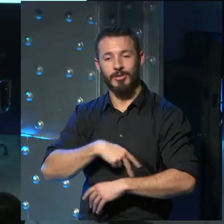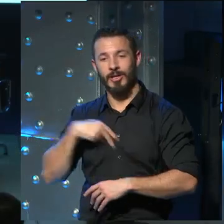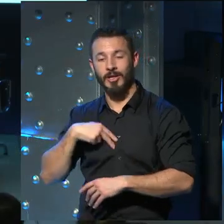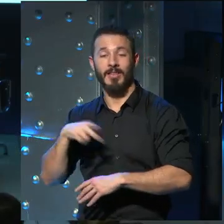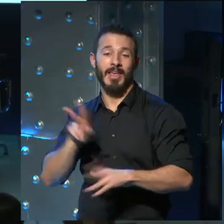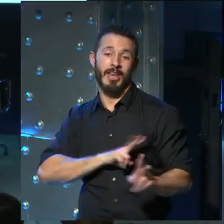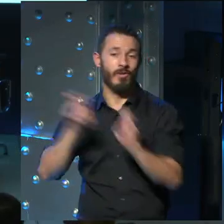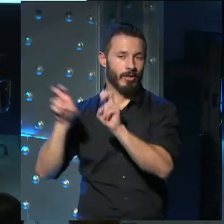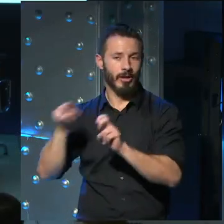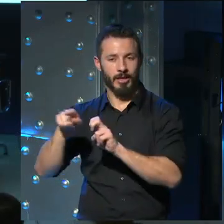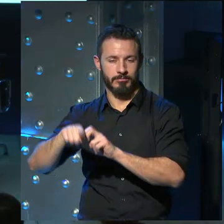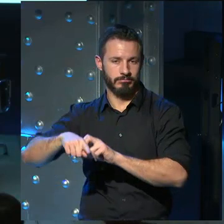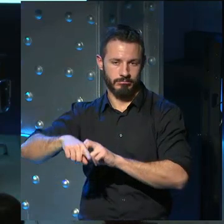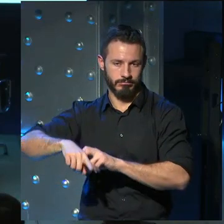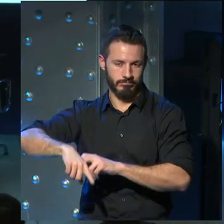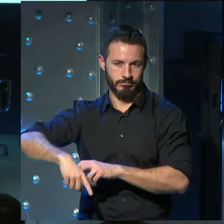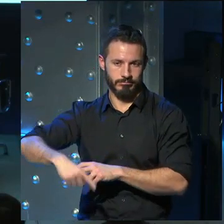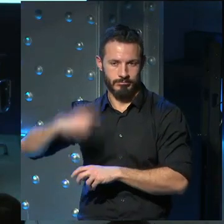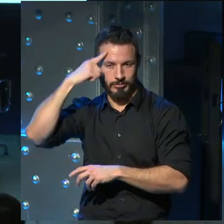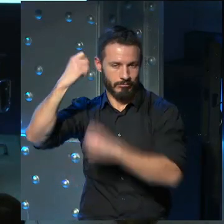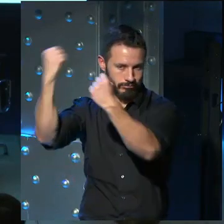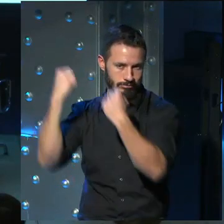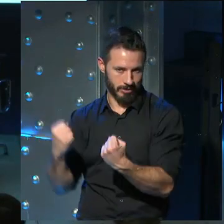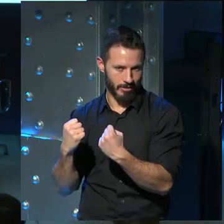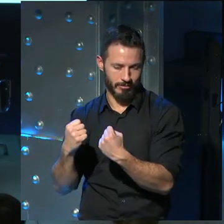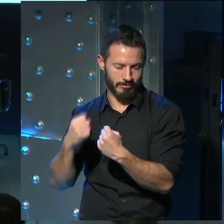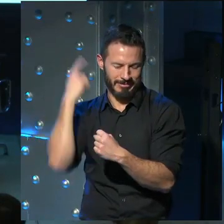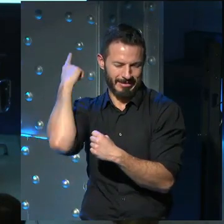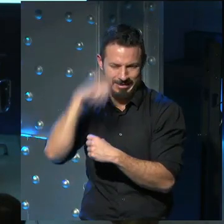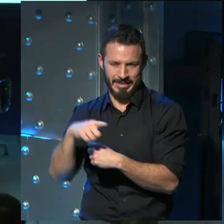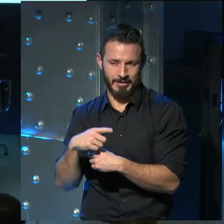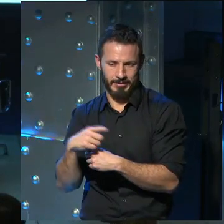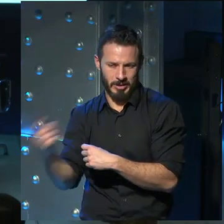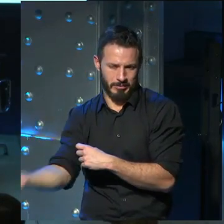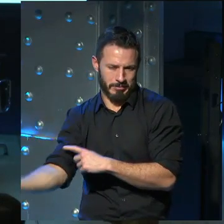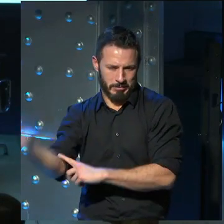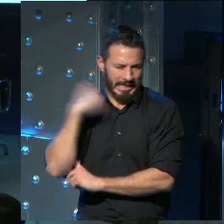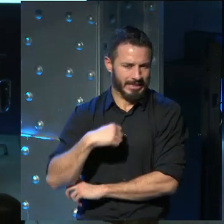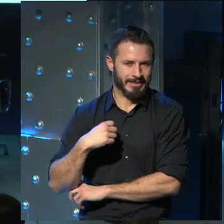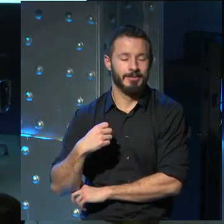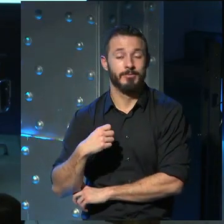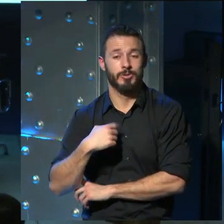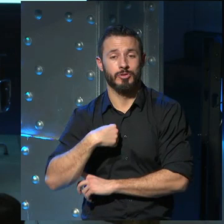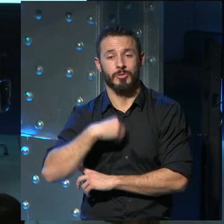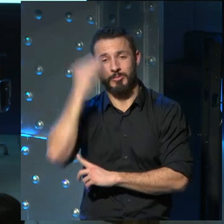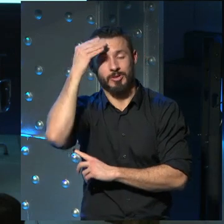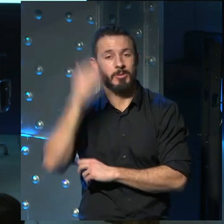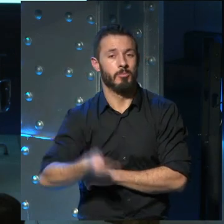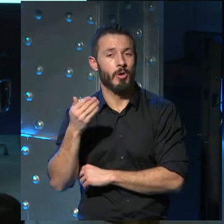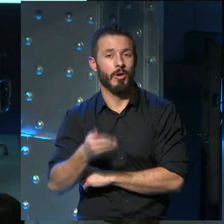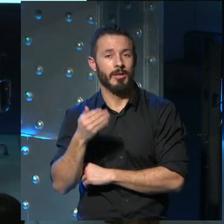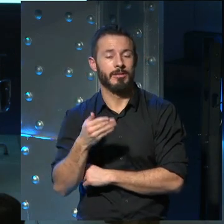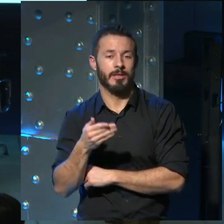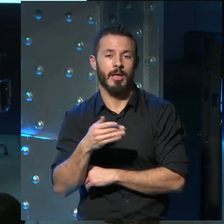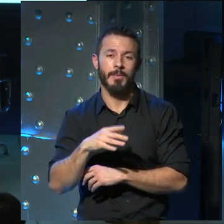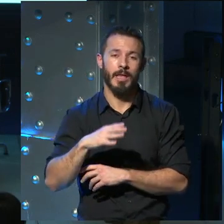de innovación, que es un sabio de la materia y que sabe muchísimo más de lo que pueda saber yo, pero creo que es importante que siga habiendo y